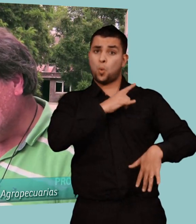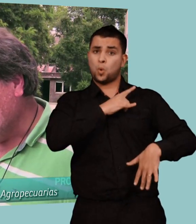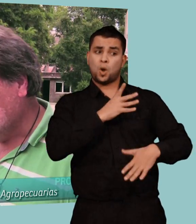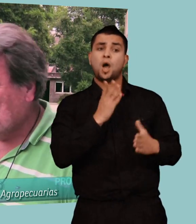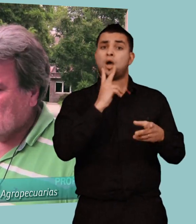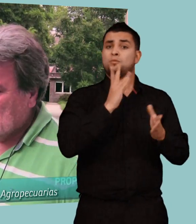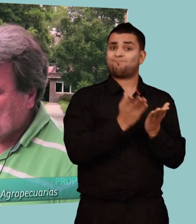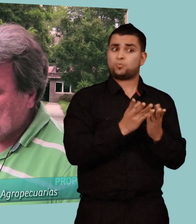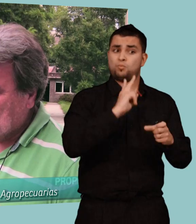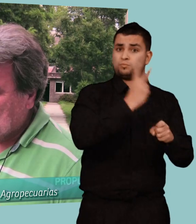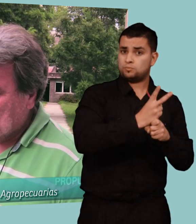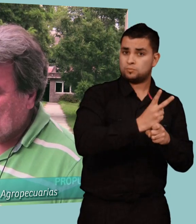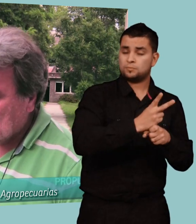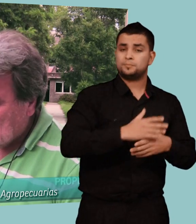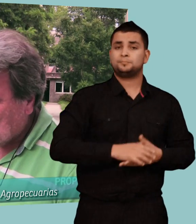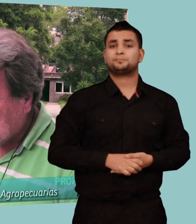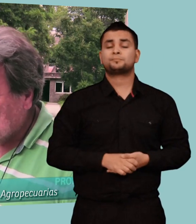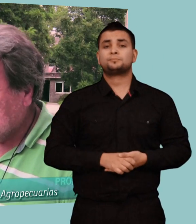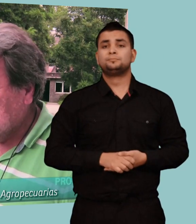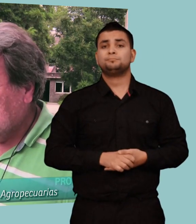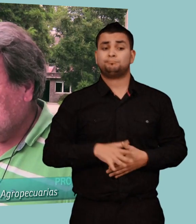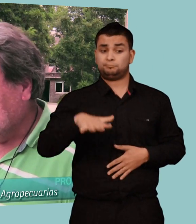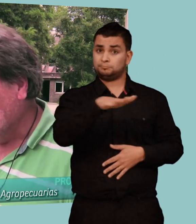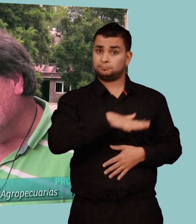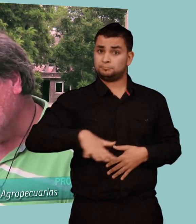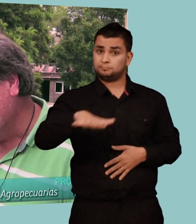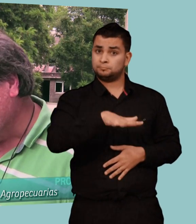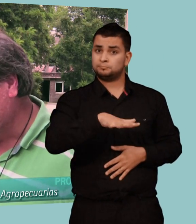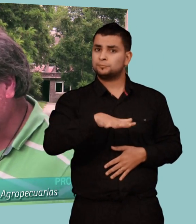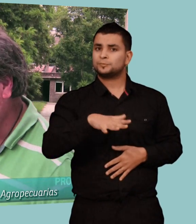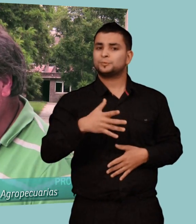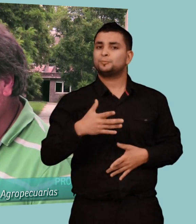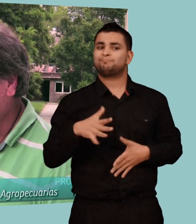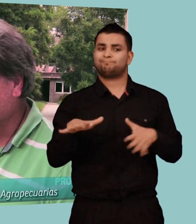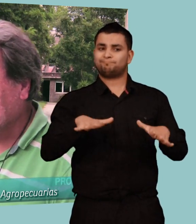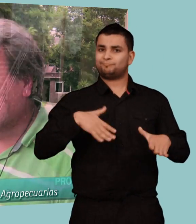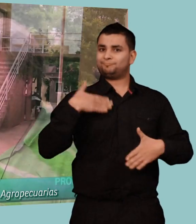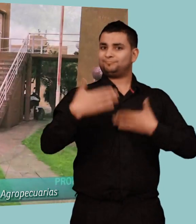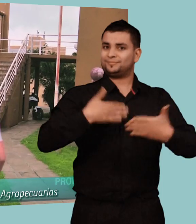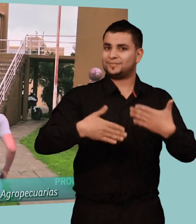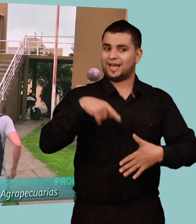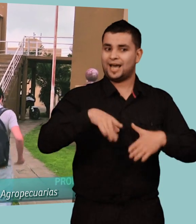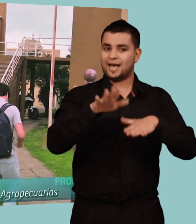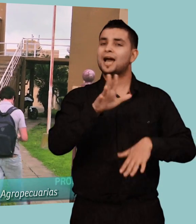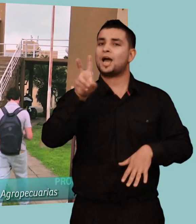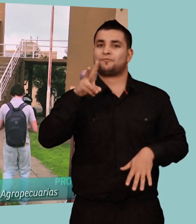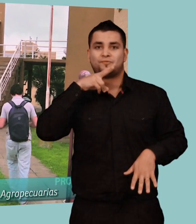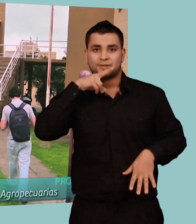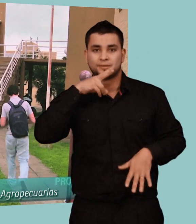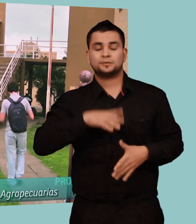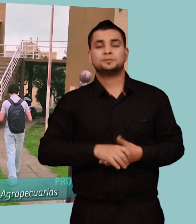estudiantes de nivel medio en la localidad, lo que le da mucha vida a la localidad de Oro Verde.